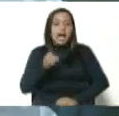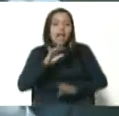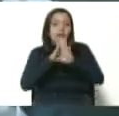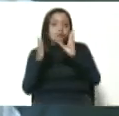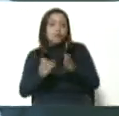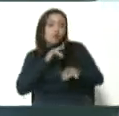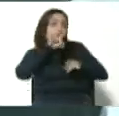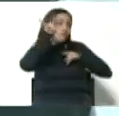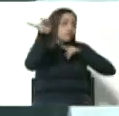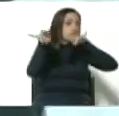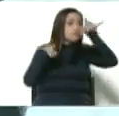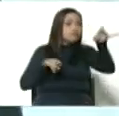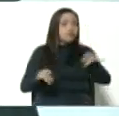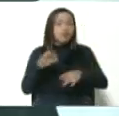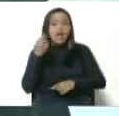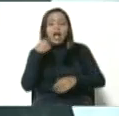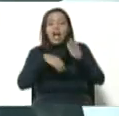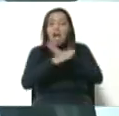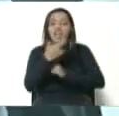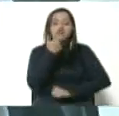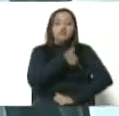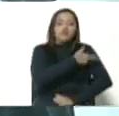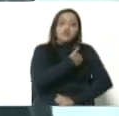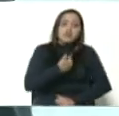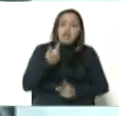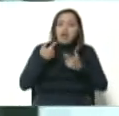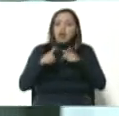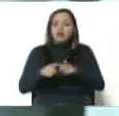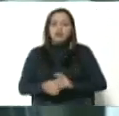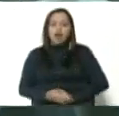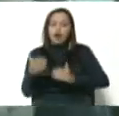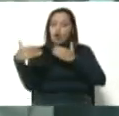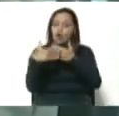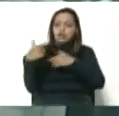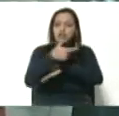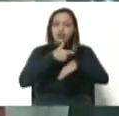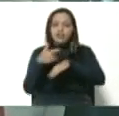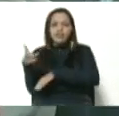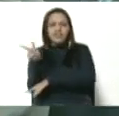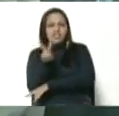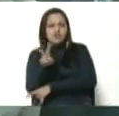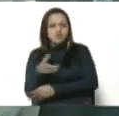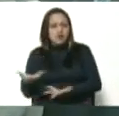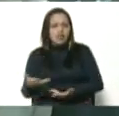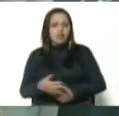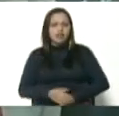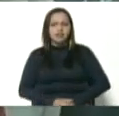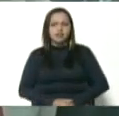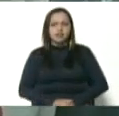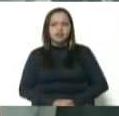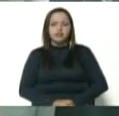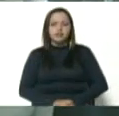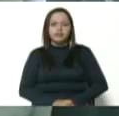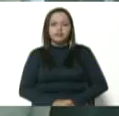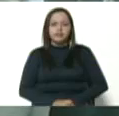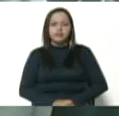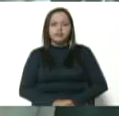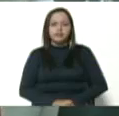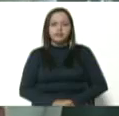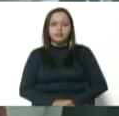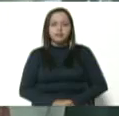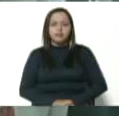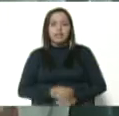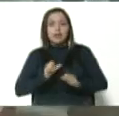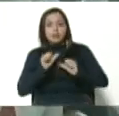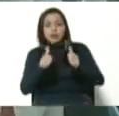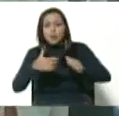específico en Ginebra, en la OIT, una acusación contra el gobierno bolivariano que partió de